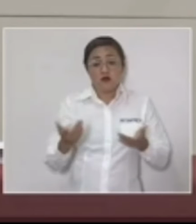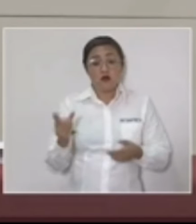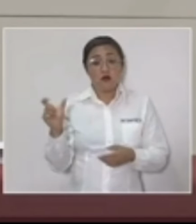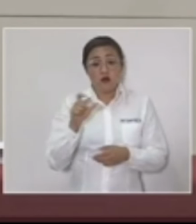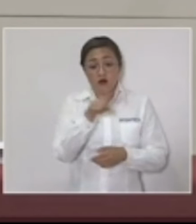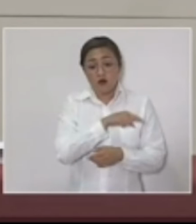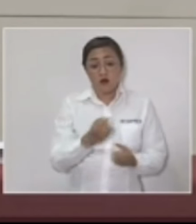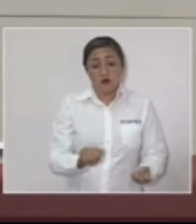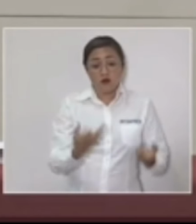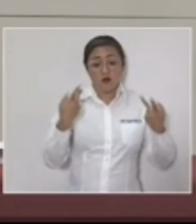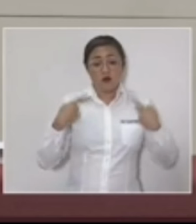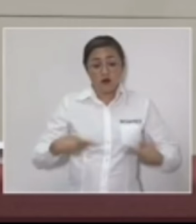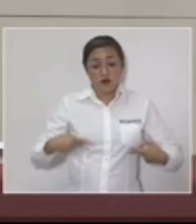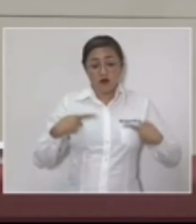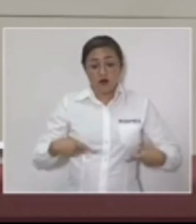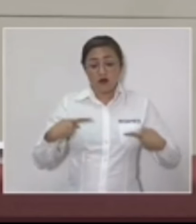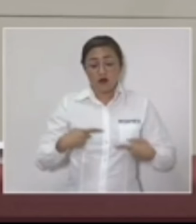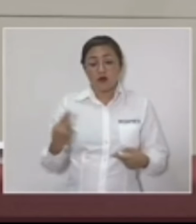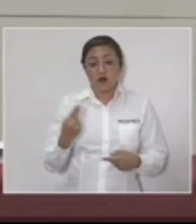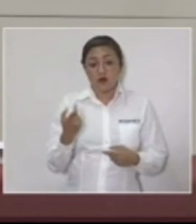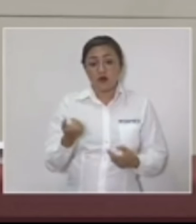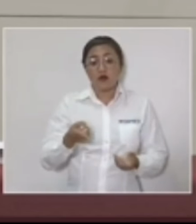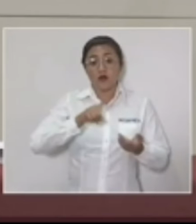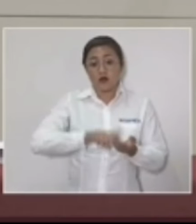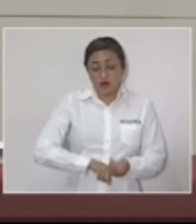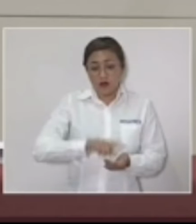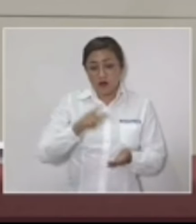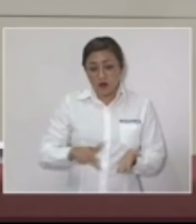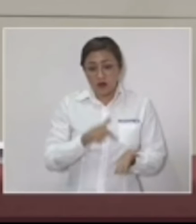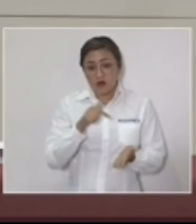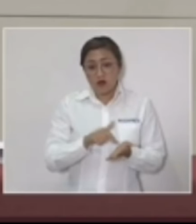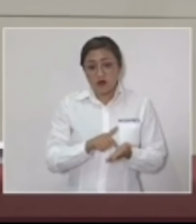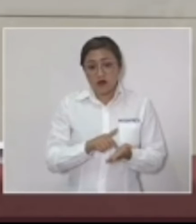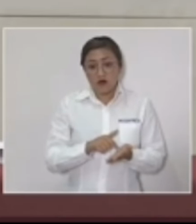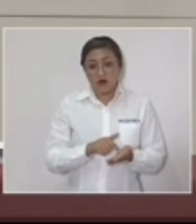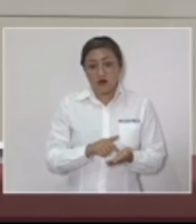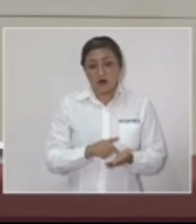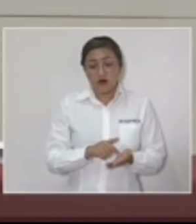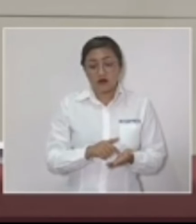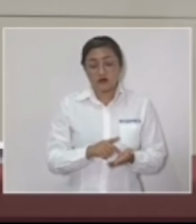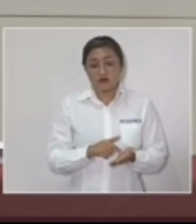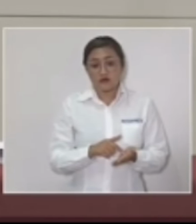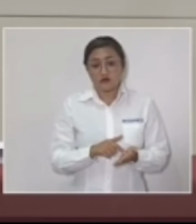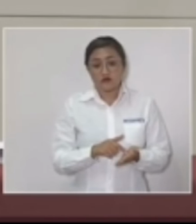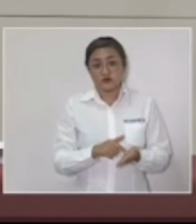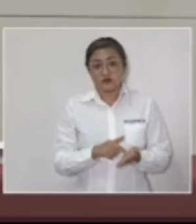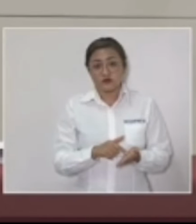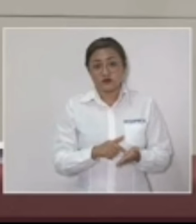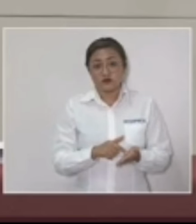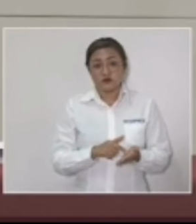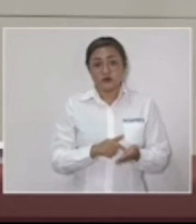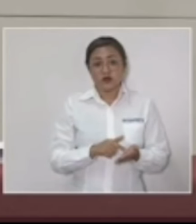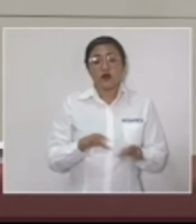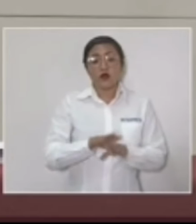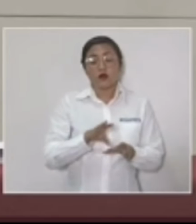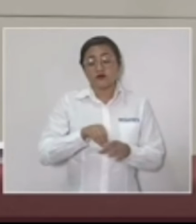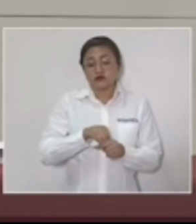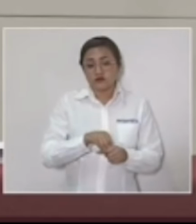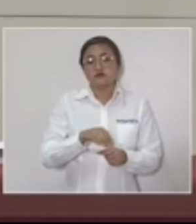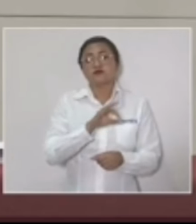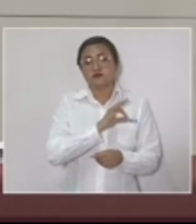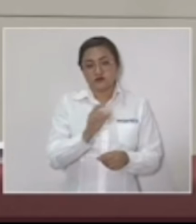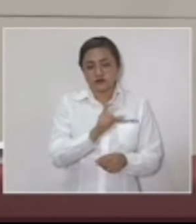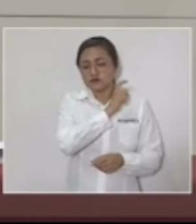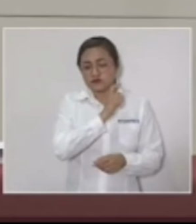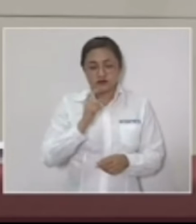indicaciones de salud por ello se regresa al uso de cubrebocas de forma obligatoria en los 217 municipios del estado el